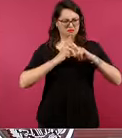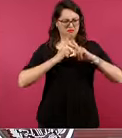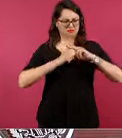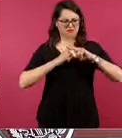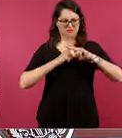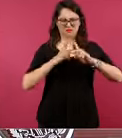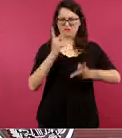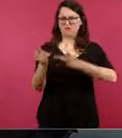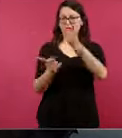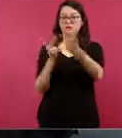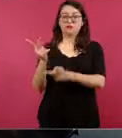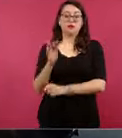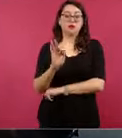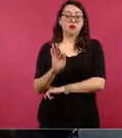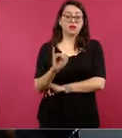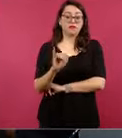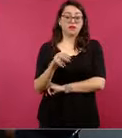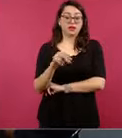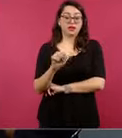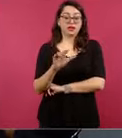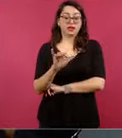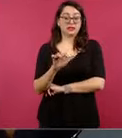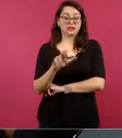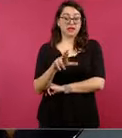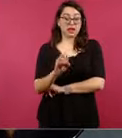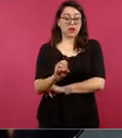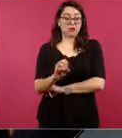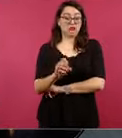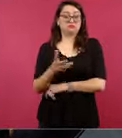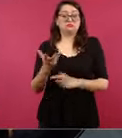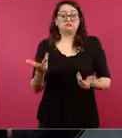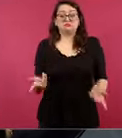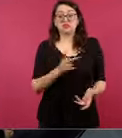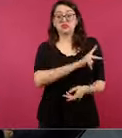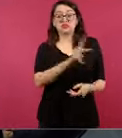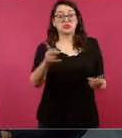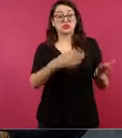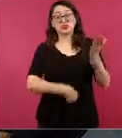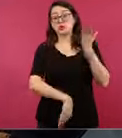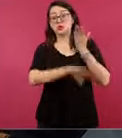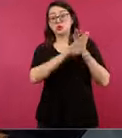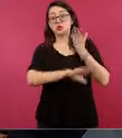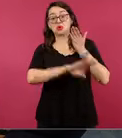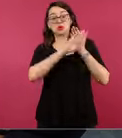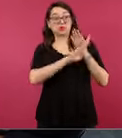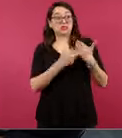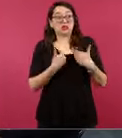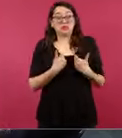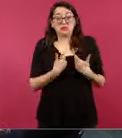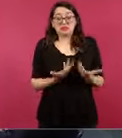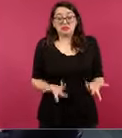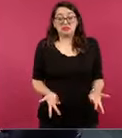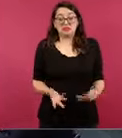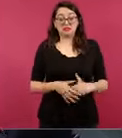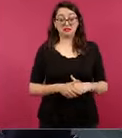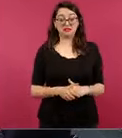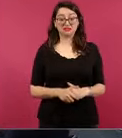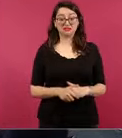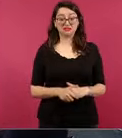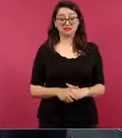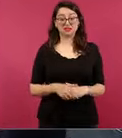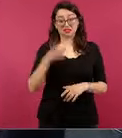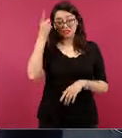la del financiero, ellos todos están en contra de nosotros, hasta Manuel, el